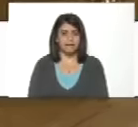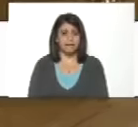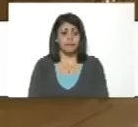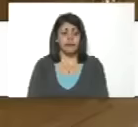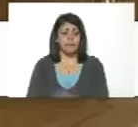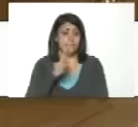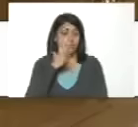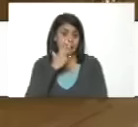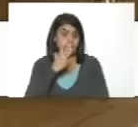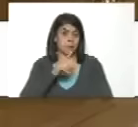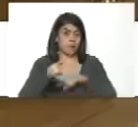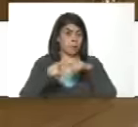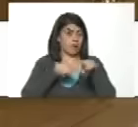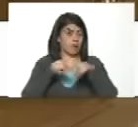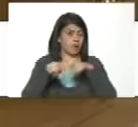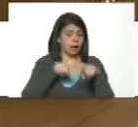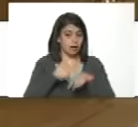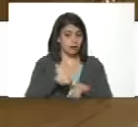Parecía que era una orden.